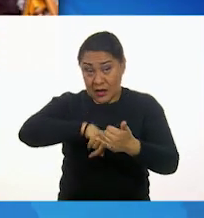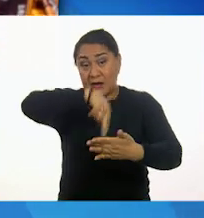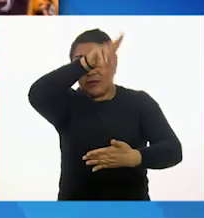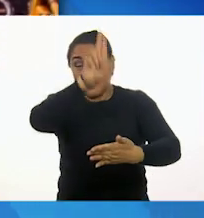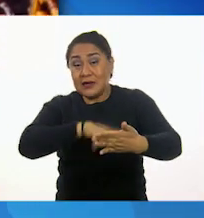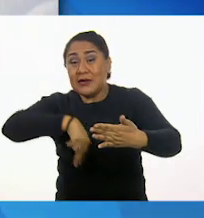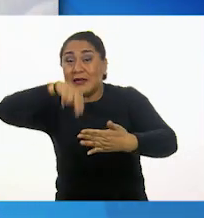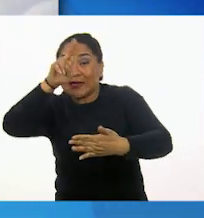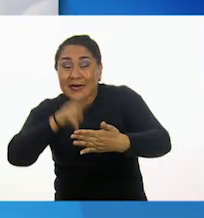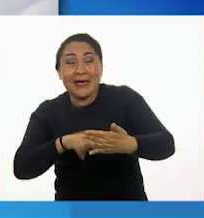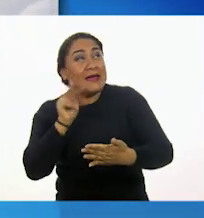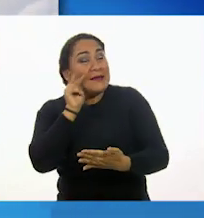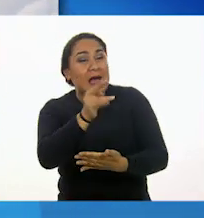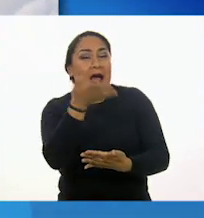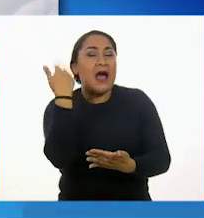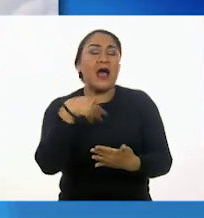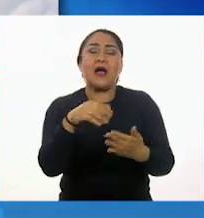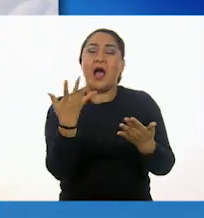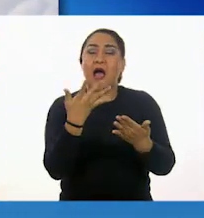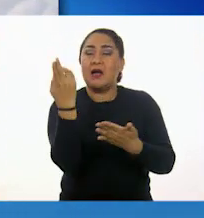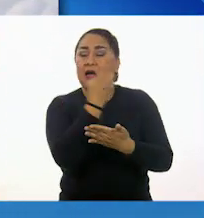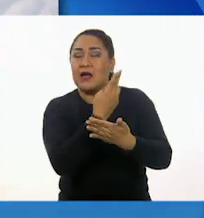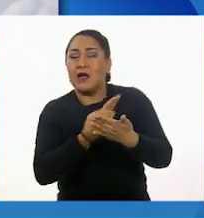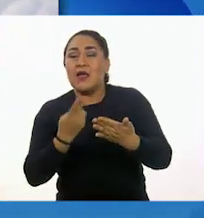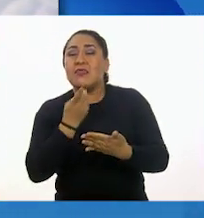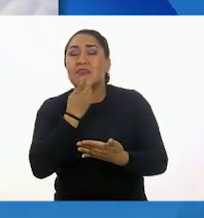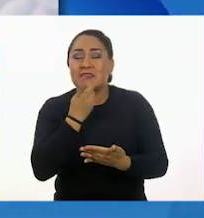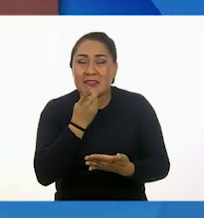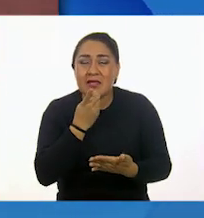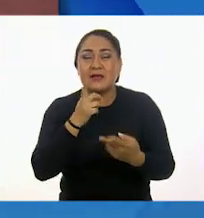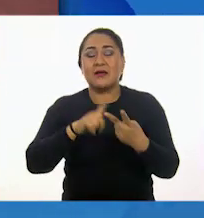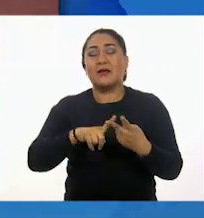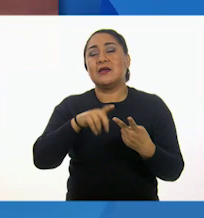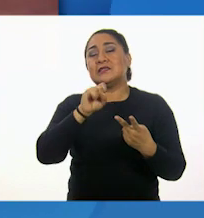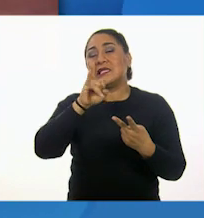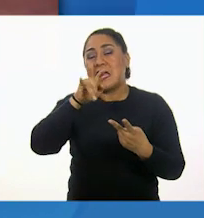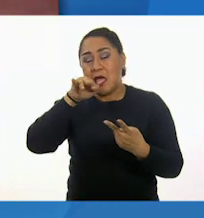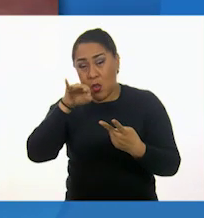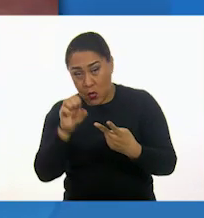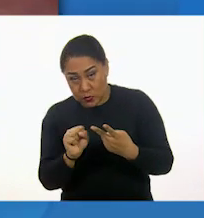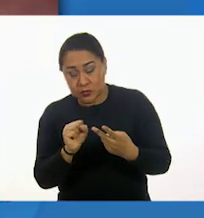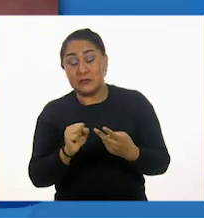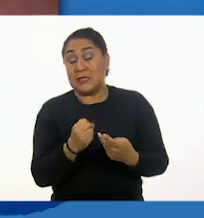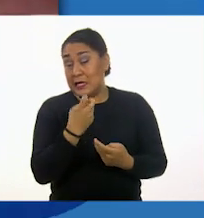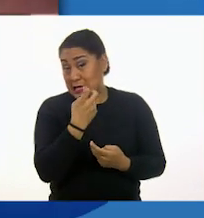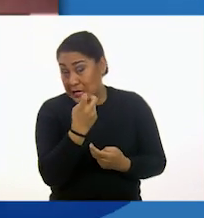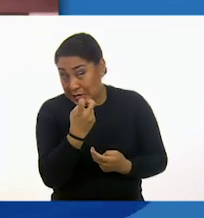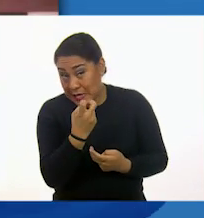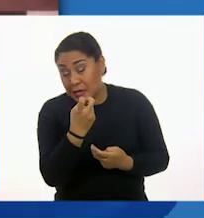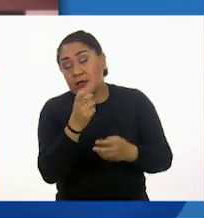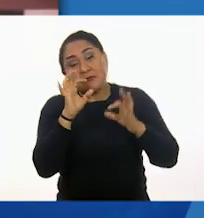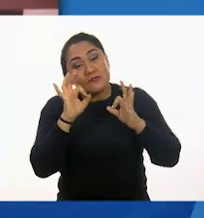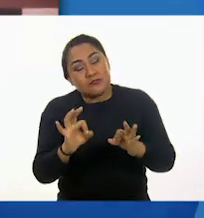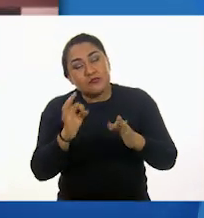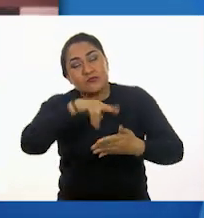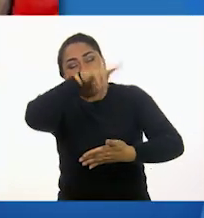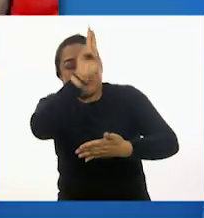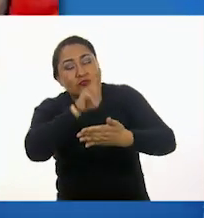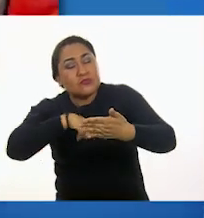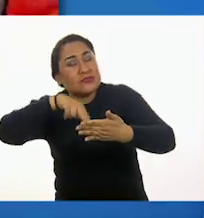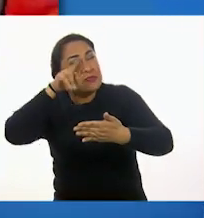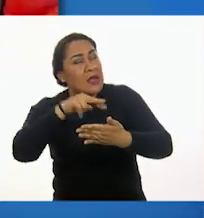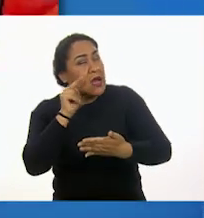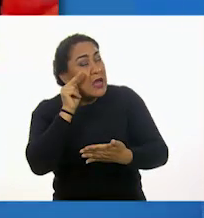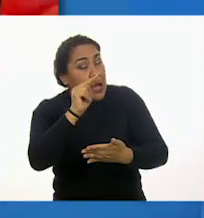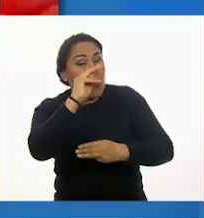la manufactura de Diego Rivera, de Orozco, de Siqueiros. Creo que esta escuela es un movimiento artístico que a